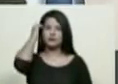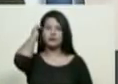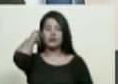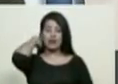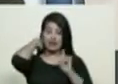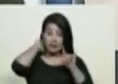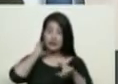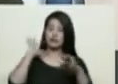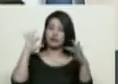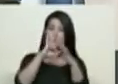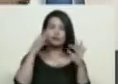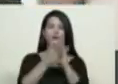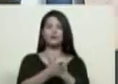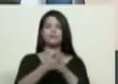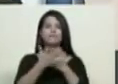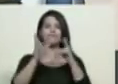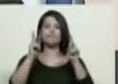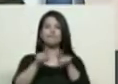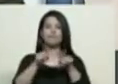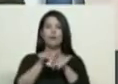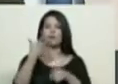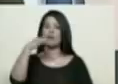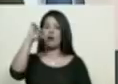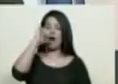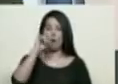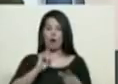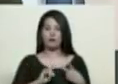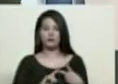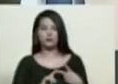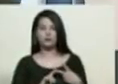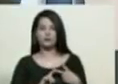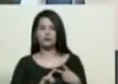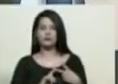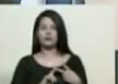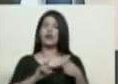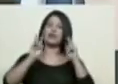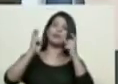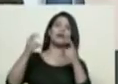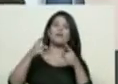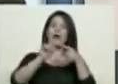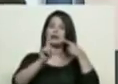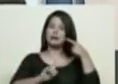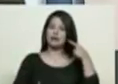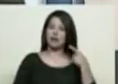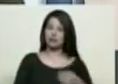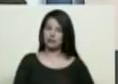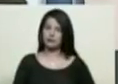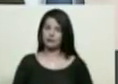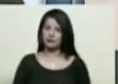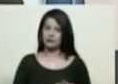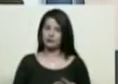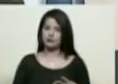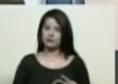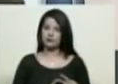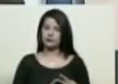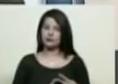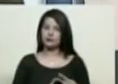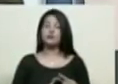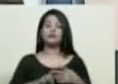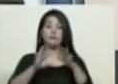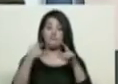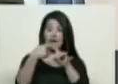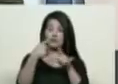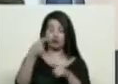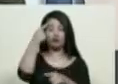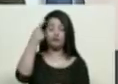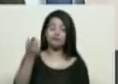tiene que ver con un tema por ejemplo del agua el tema eléctrico y cuando obviamente